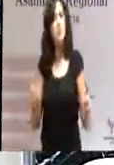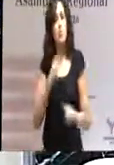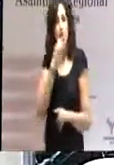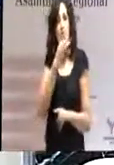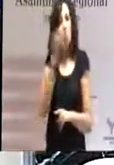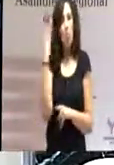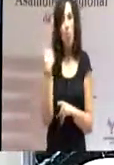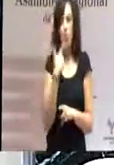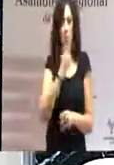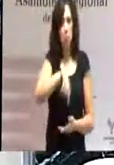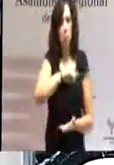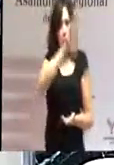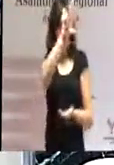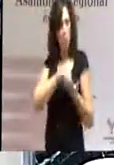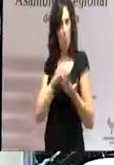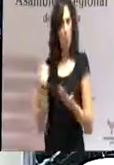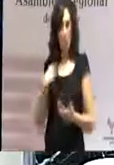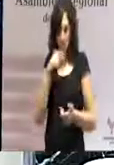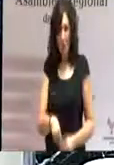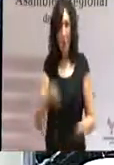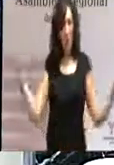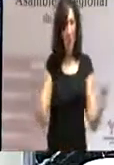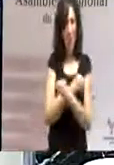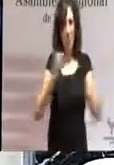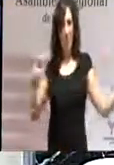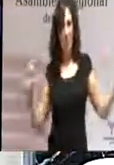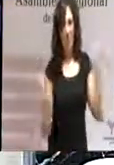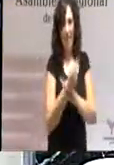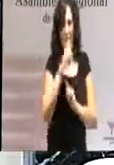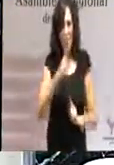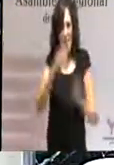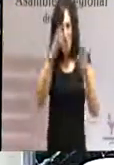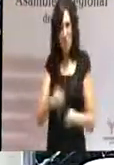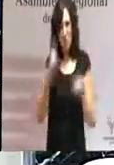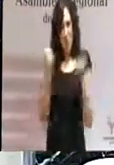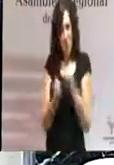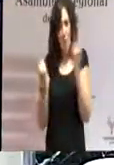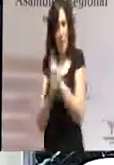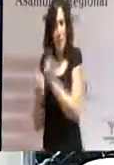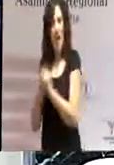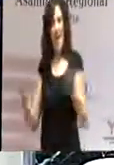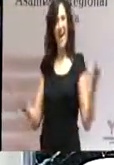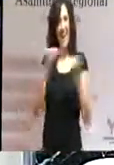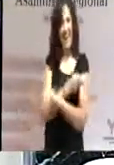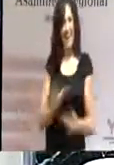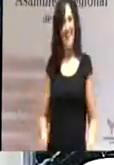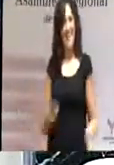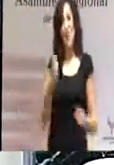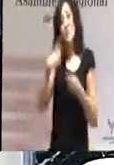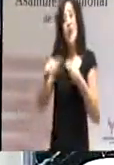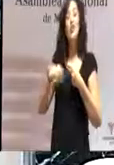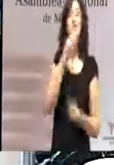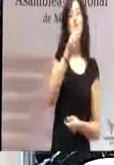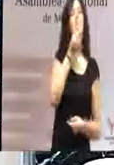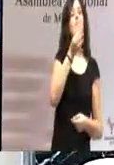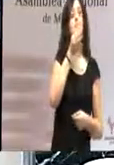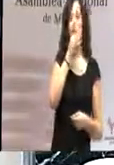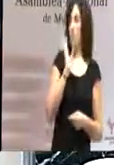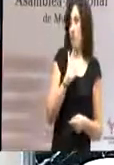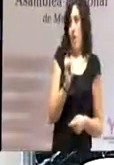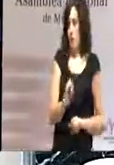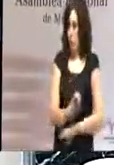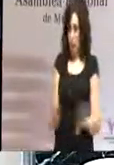señor presidente. Pero si esto es justo lo contrario de lo que usted ha hecho este último año. Una cosa es predicar, y usted eso lo hace de manera